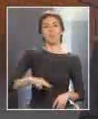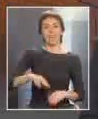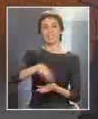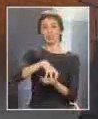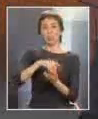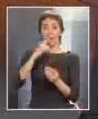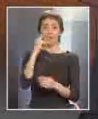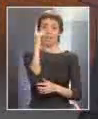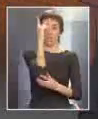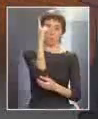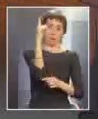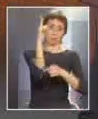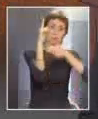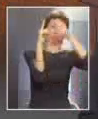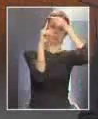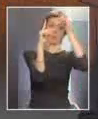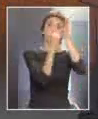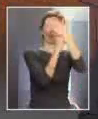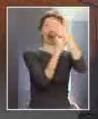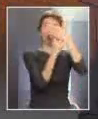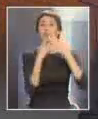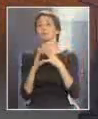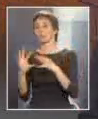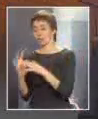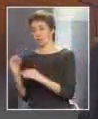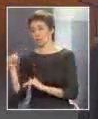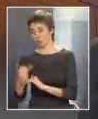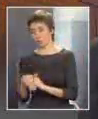enorme asta donde está izada ahí la bandera nacional. Muchas gracias, Alfonso. Buenas tardes. Buenas tardes.